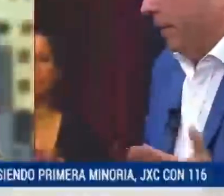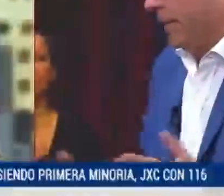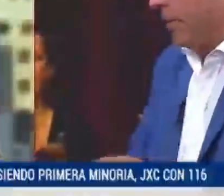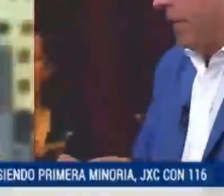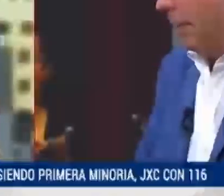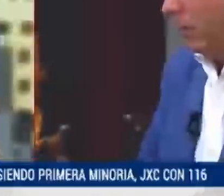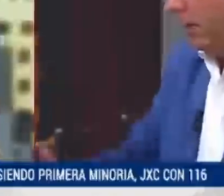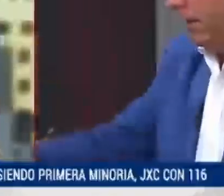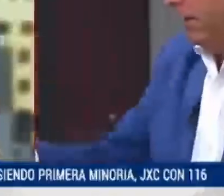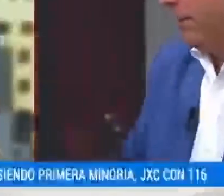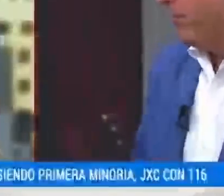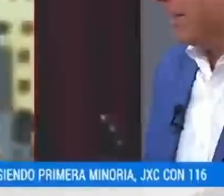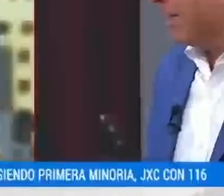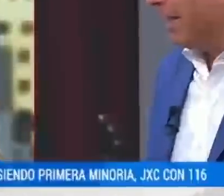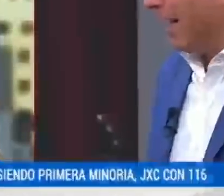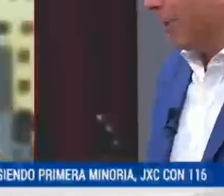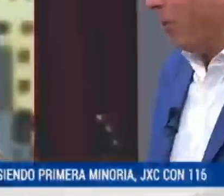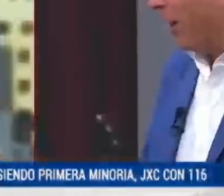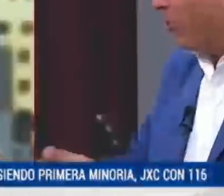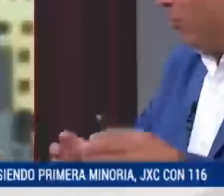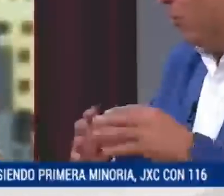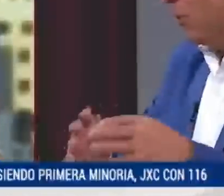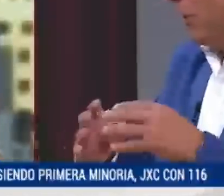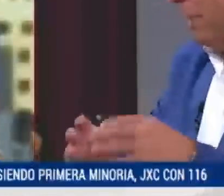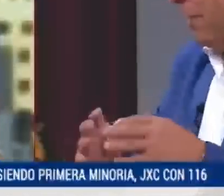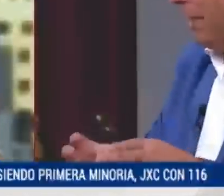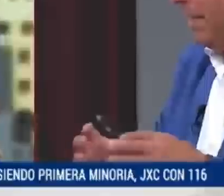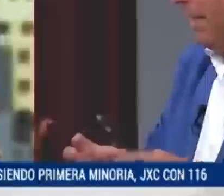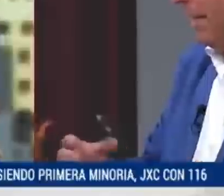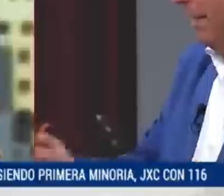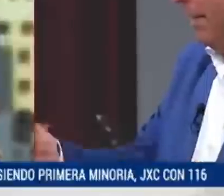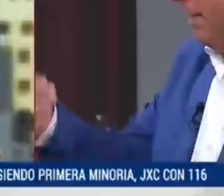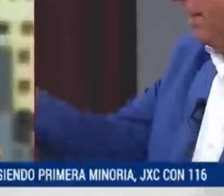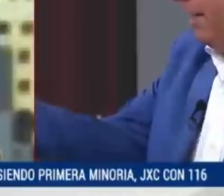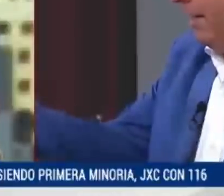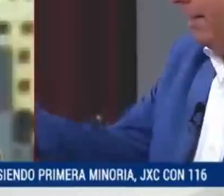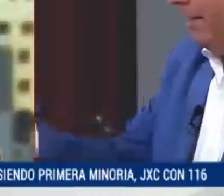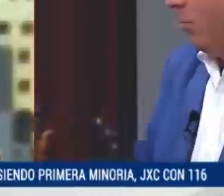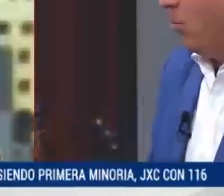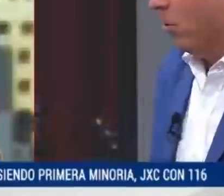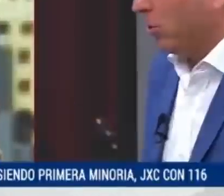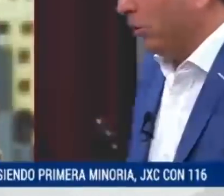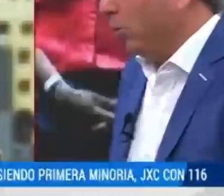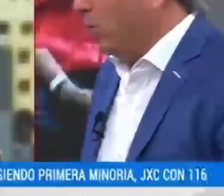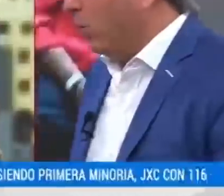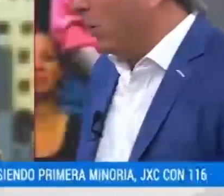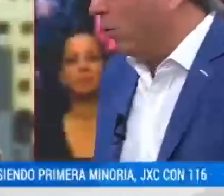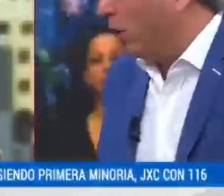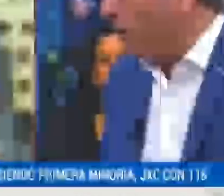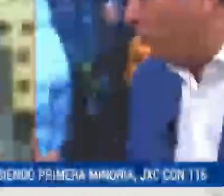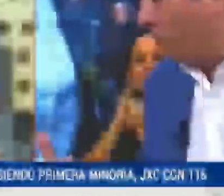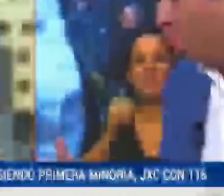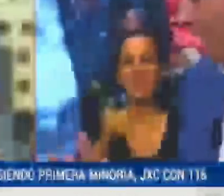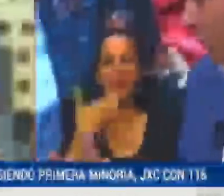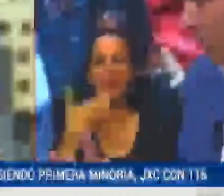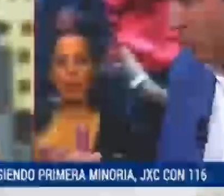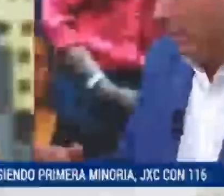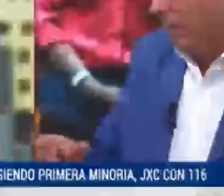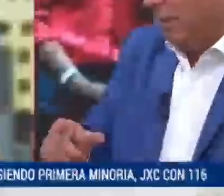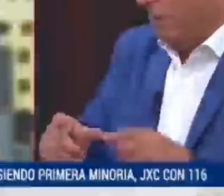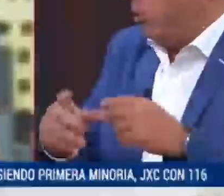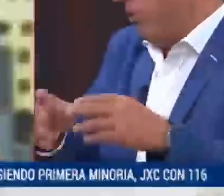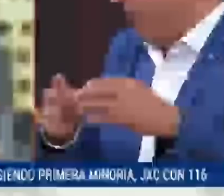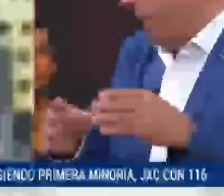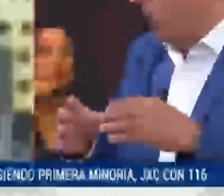tienen servida, ¿no? Es frente del arco para un discurso de izquierda en un contexto de un acuerdo con el Fondo Monetario.